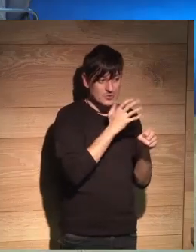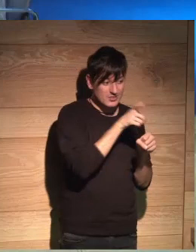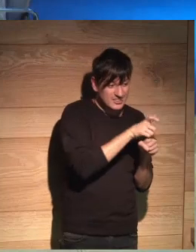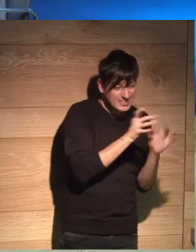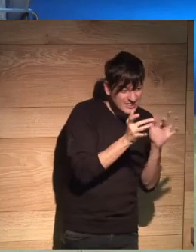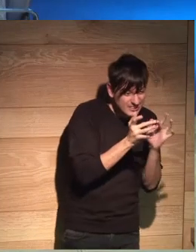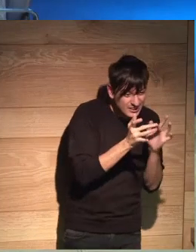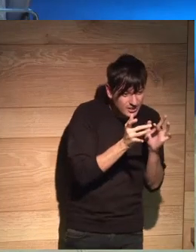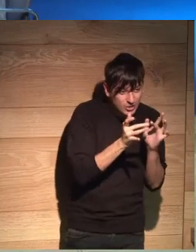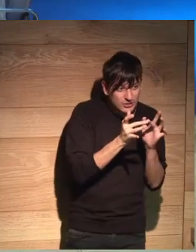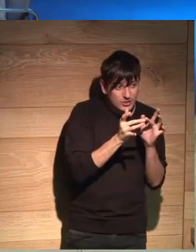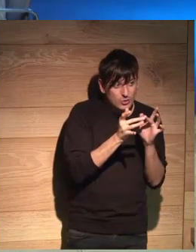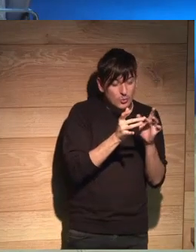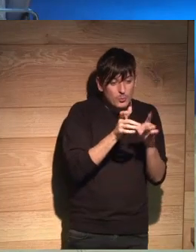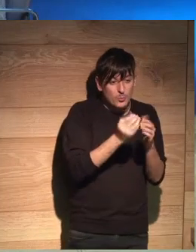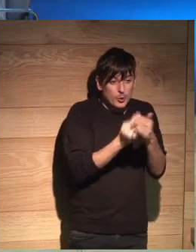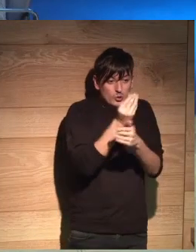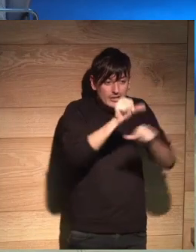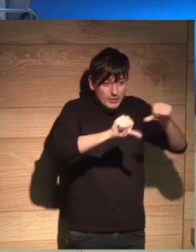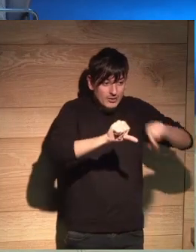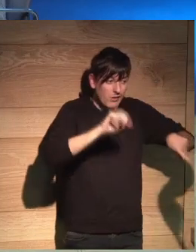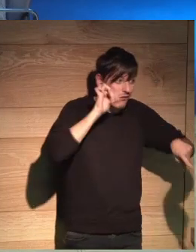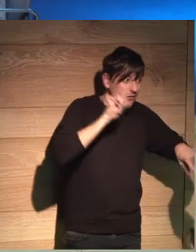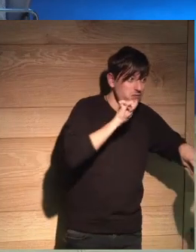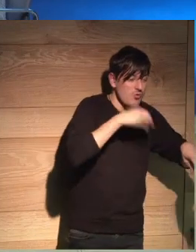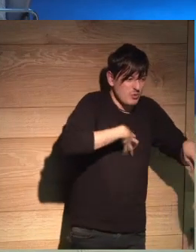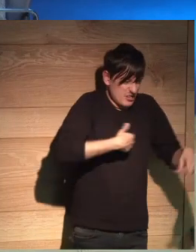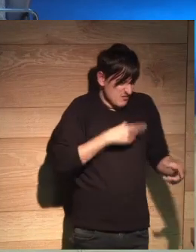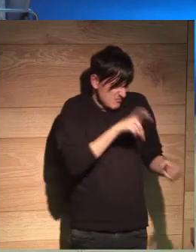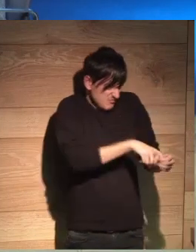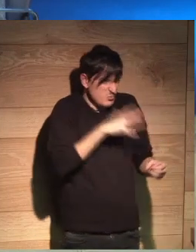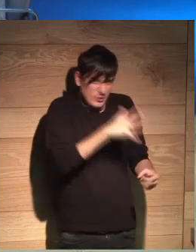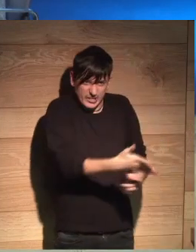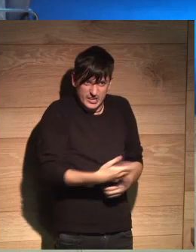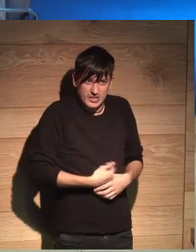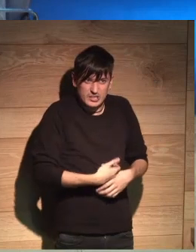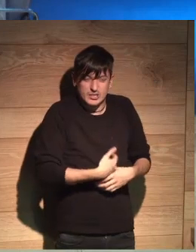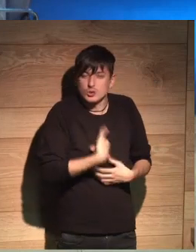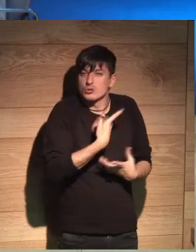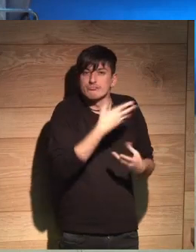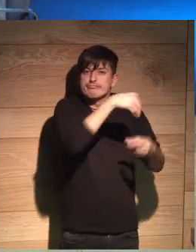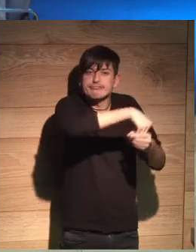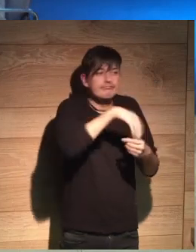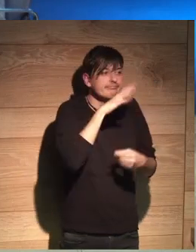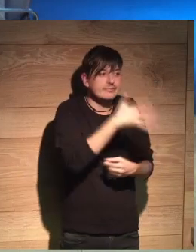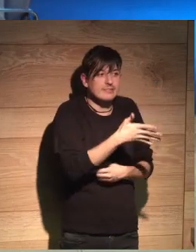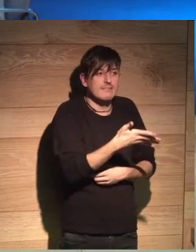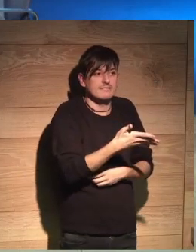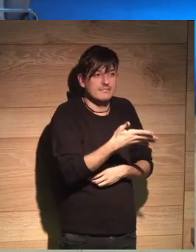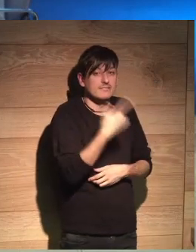con un producto químico que ella estaba embarazada y no podía. Digo, ¿y yo qué pinto aquí en esta historia? Lo que yo pintaba en esa historia era que querían